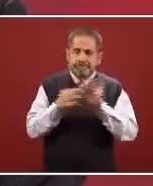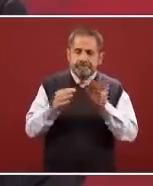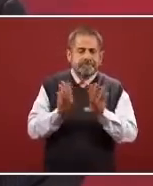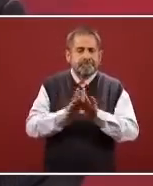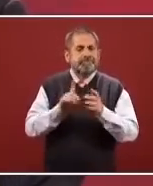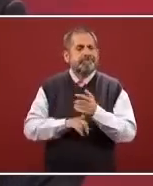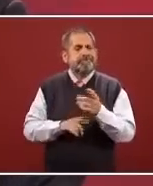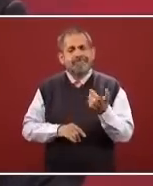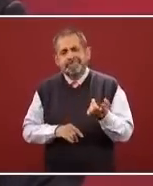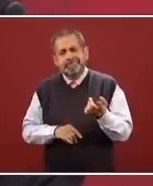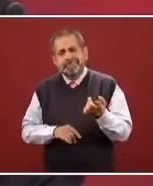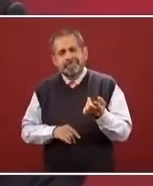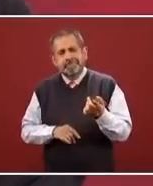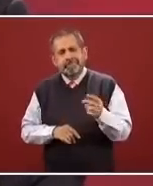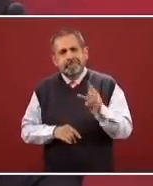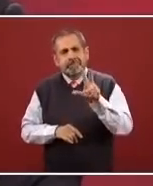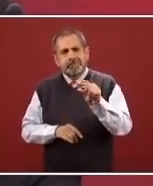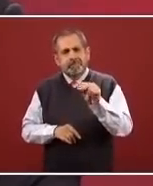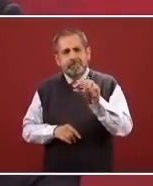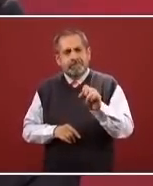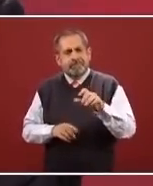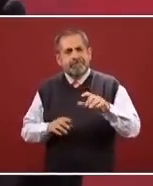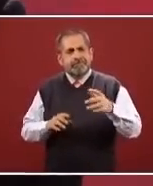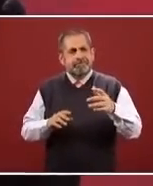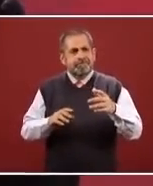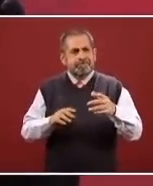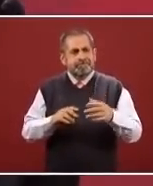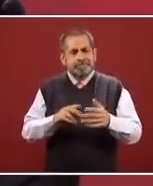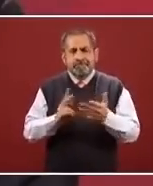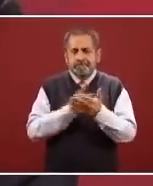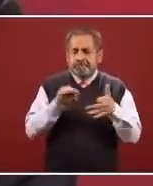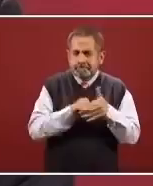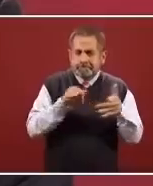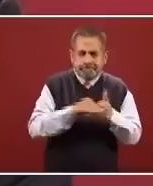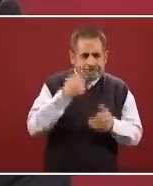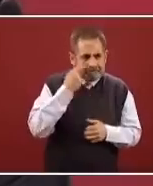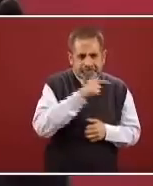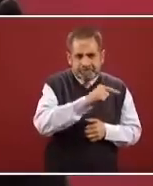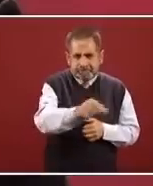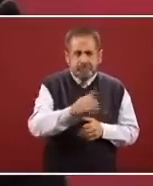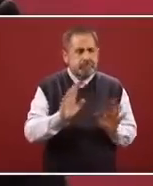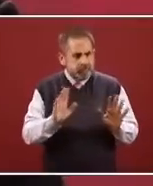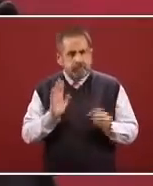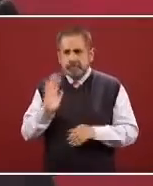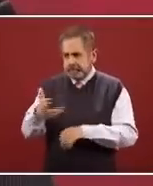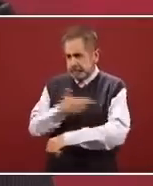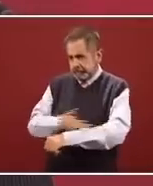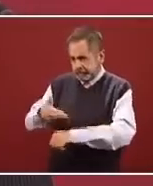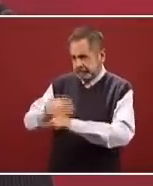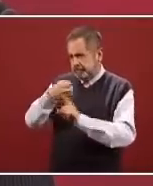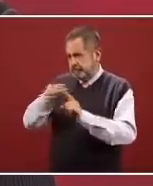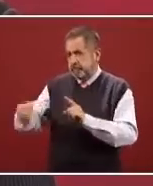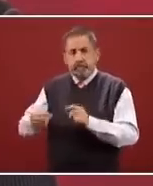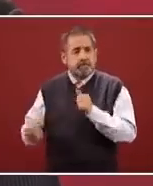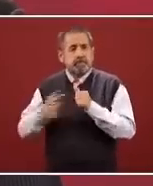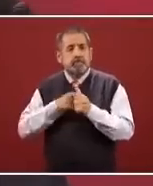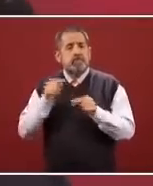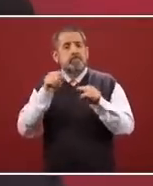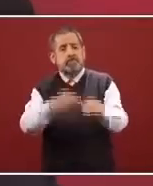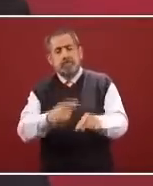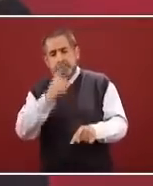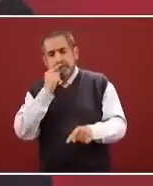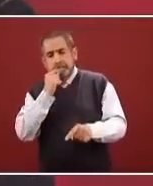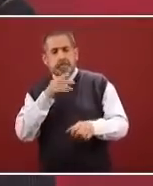escalamiento que no necesariamente está relacionado con los escenarios, sino más bien es un escalamiento que será del orden público, ¿no? Es decir,